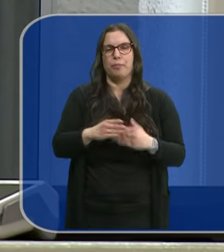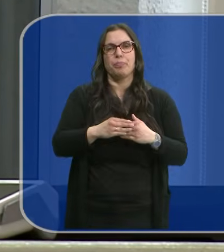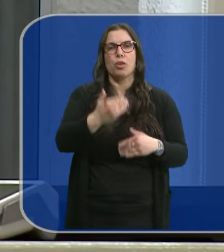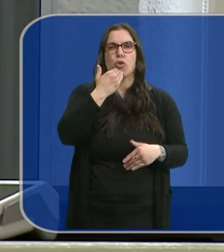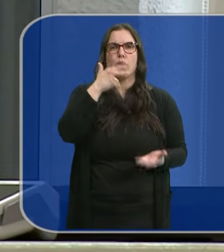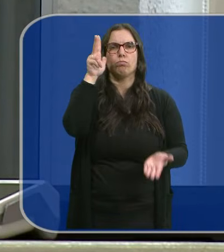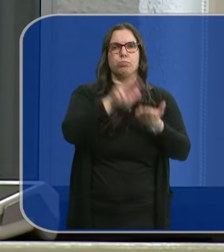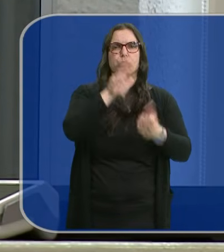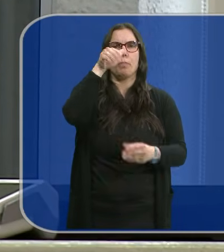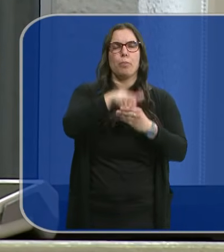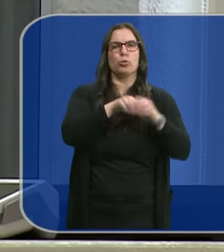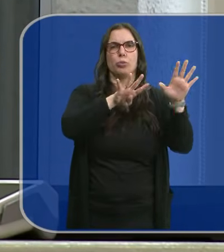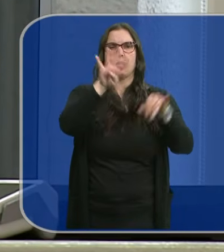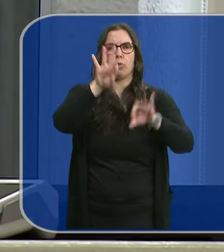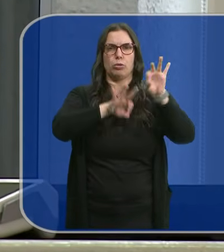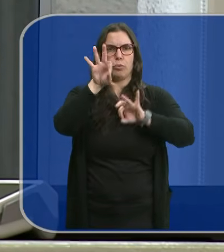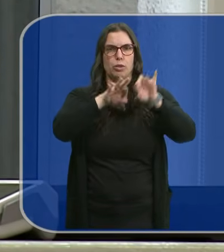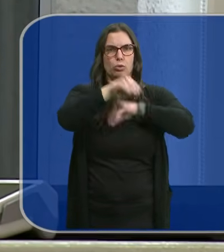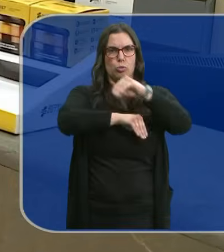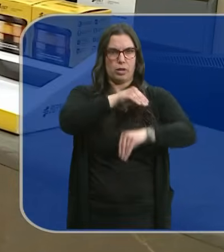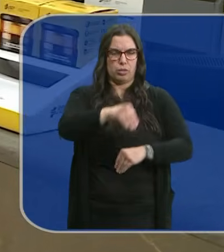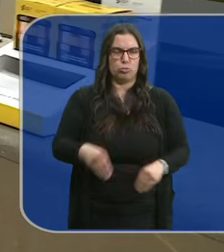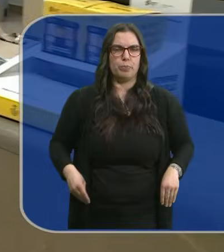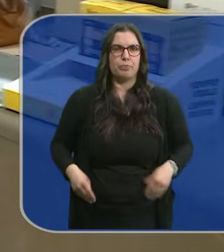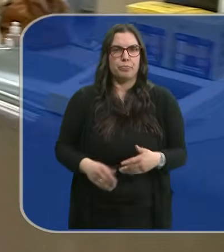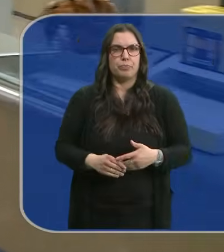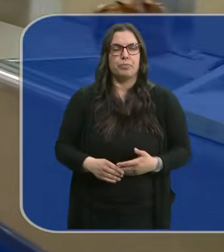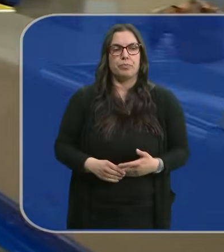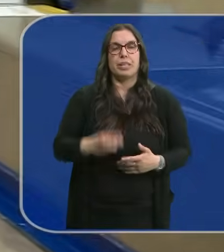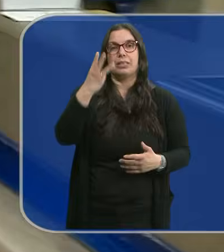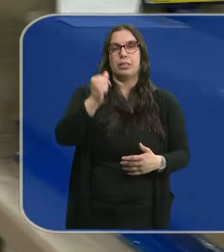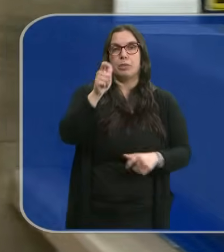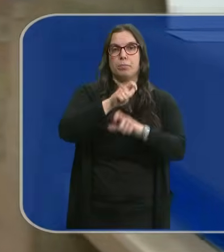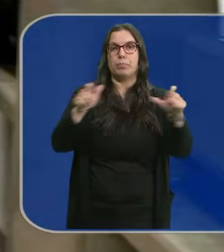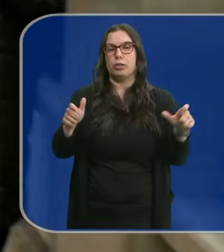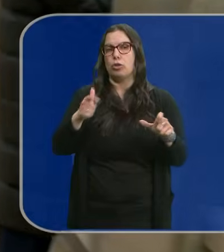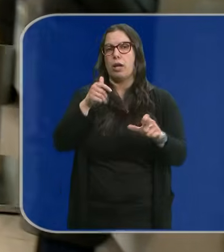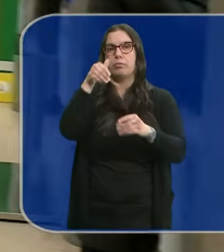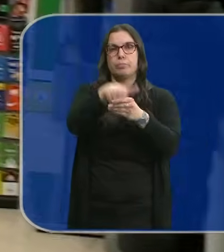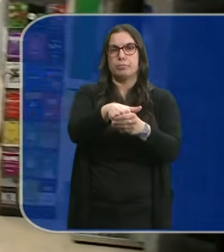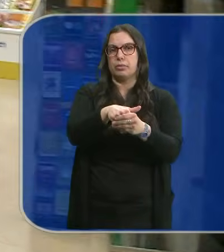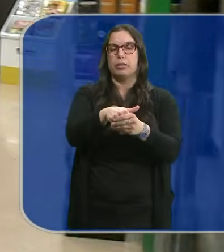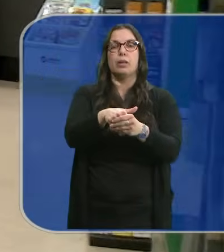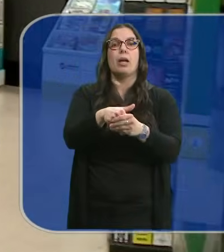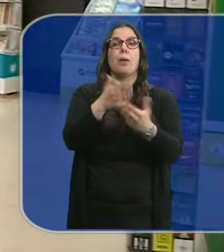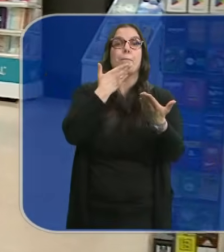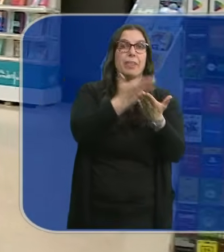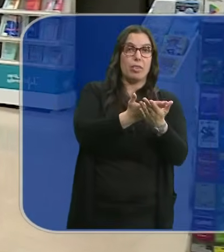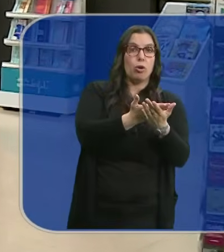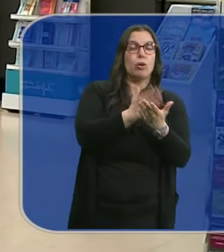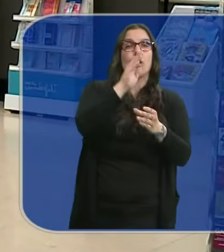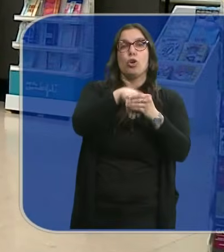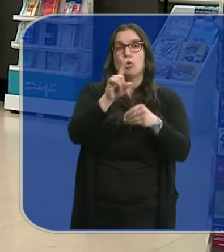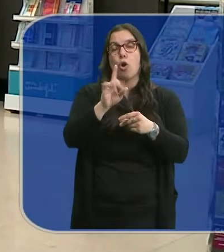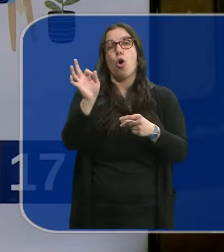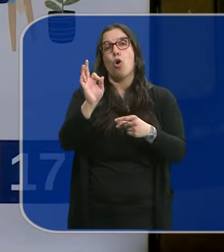Correos ha validado el voto de más del 94% de quienes lo han solicitado. 3.000 personas no lo han depositado después de pedirlo o lo han hecho